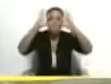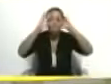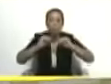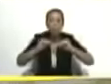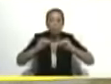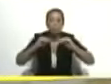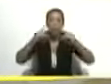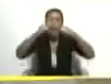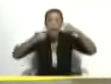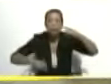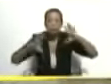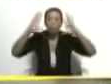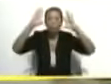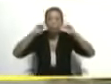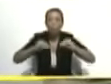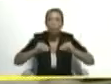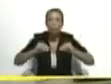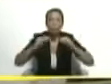2019. Correcto.